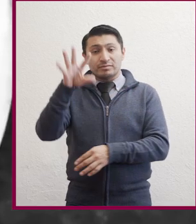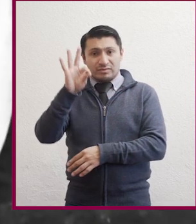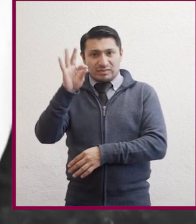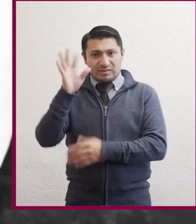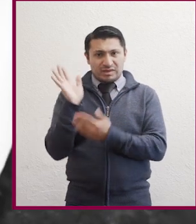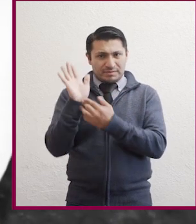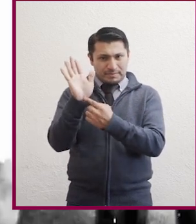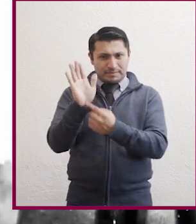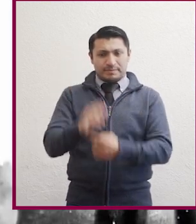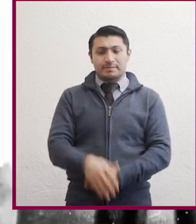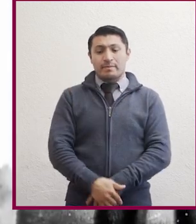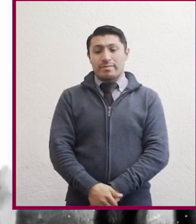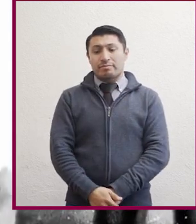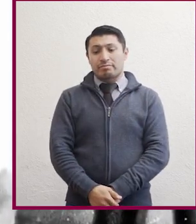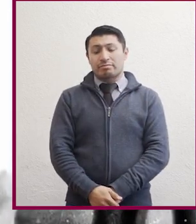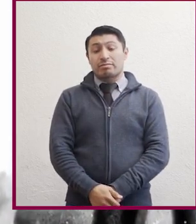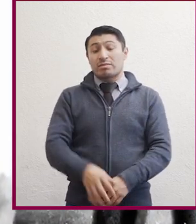40.